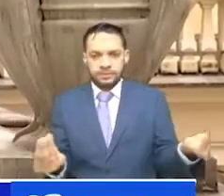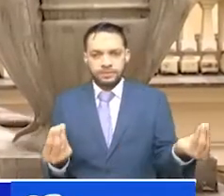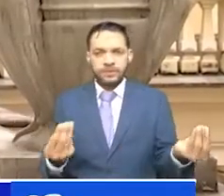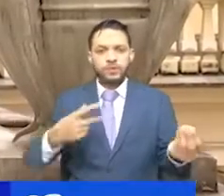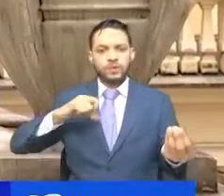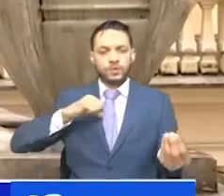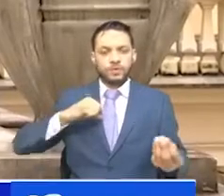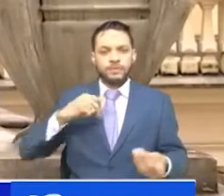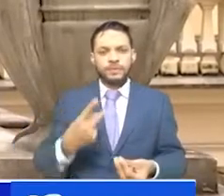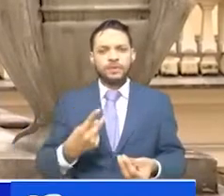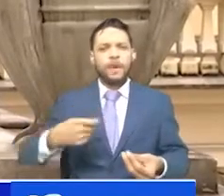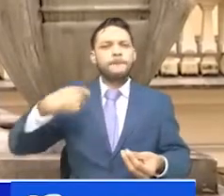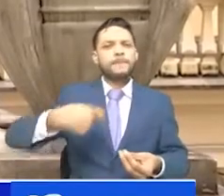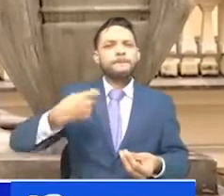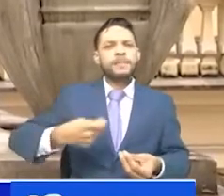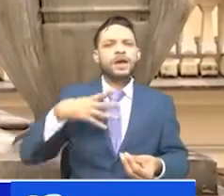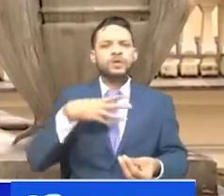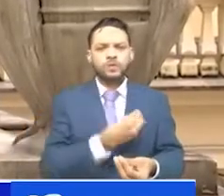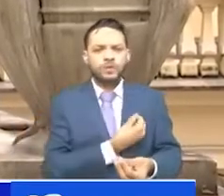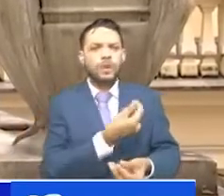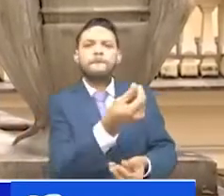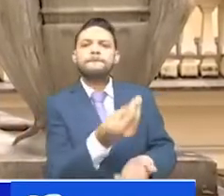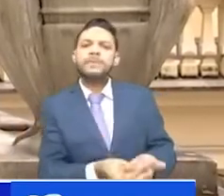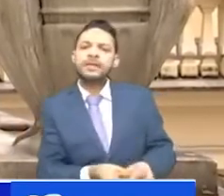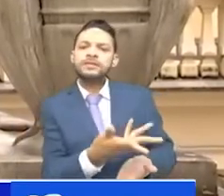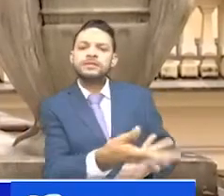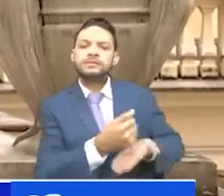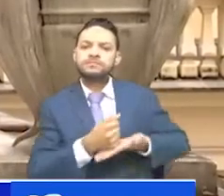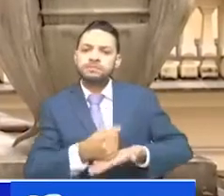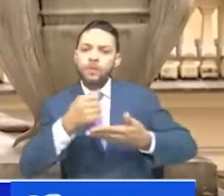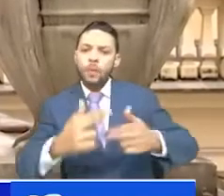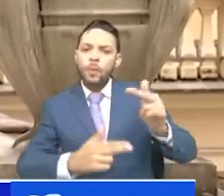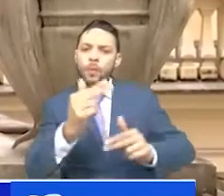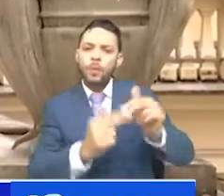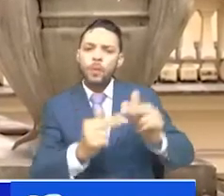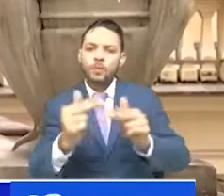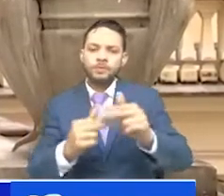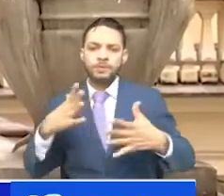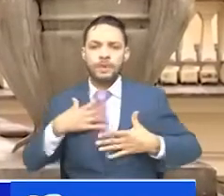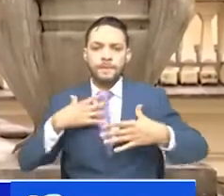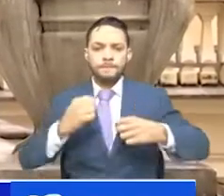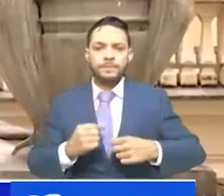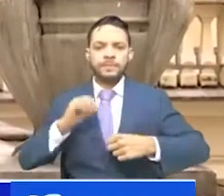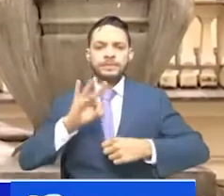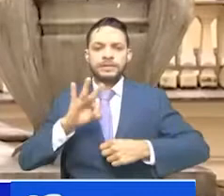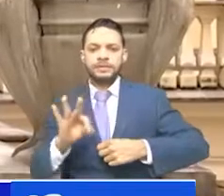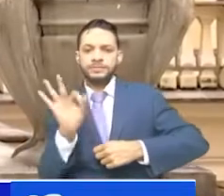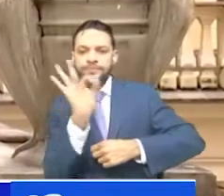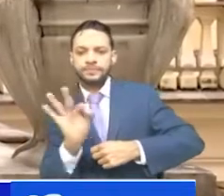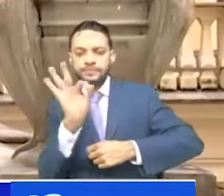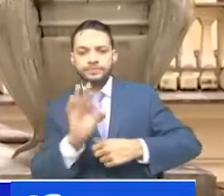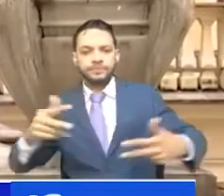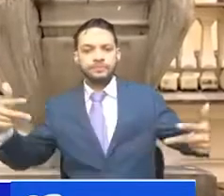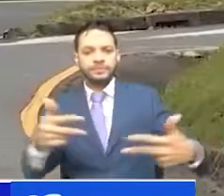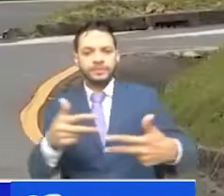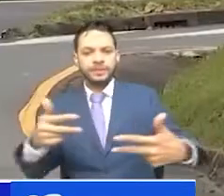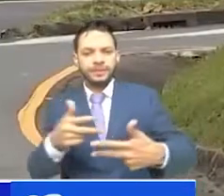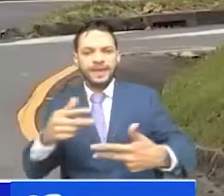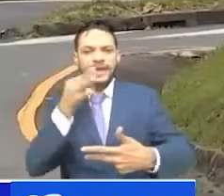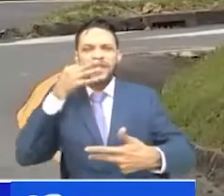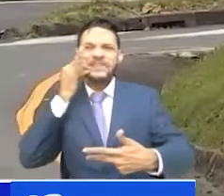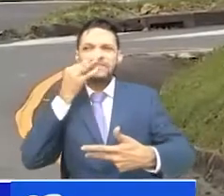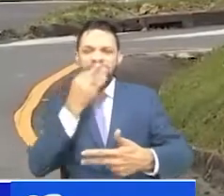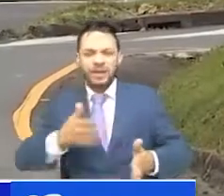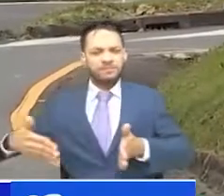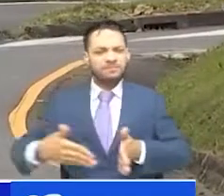tenemos 2, ¿dónde está la plata de nosotros? ¿Dónde está la inversión de nosotros? Nosotros somos dueños del 33% de esa autopista del Café.